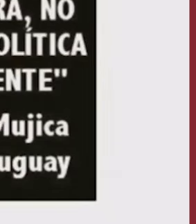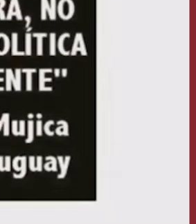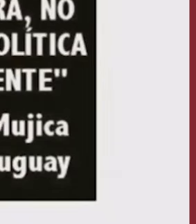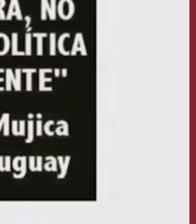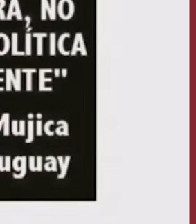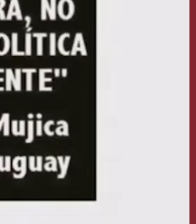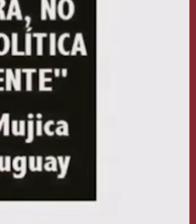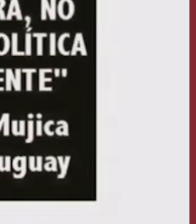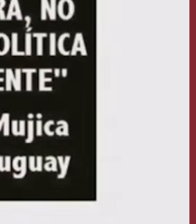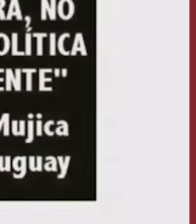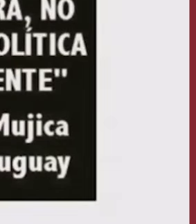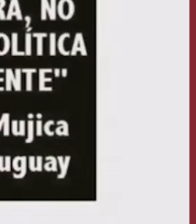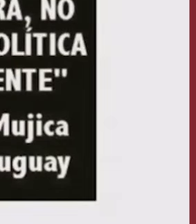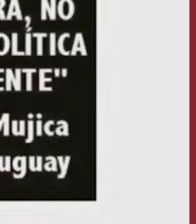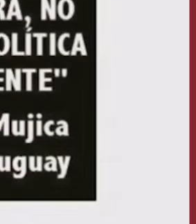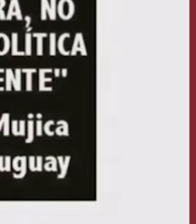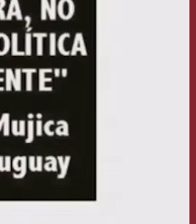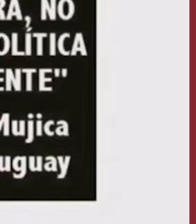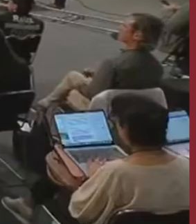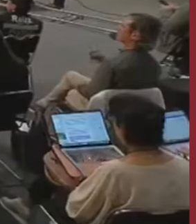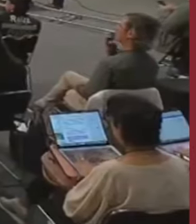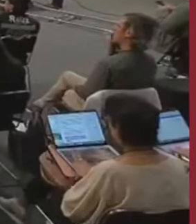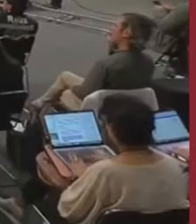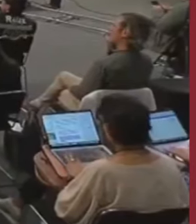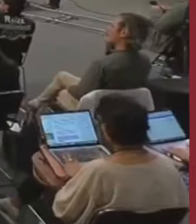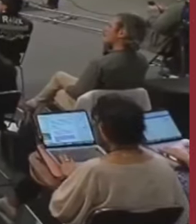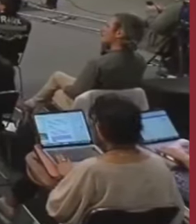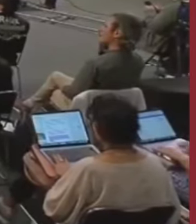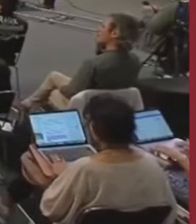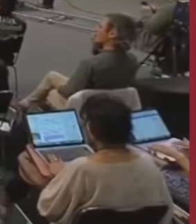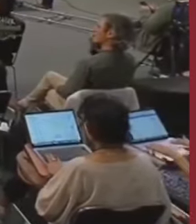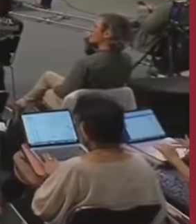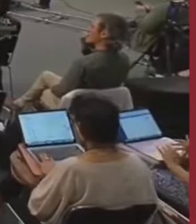gente si en lo que está el video